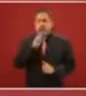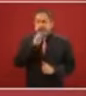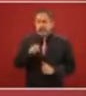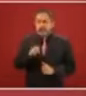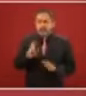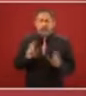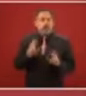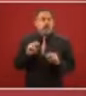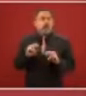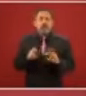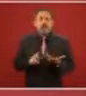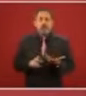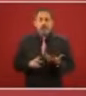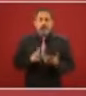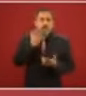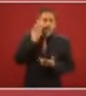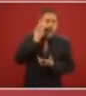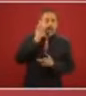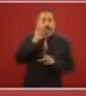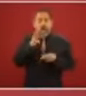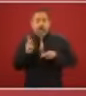no andar con medias tintas.